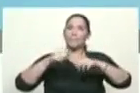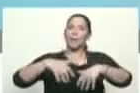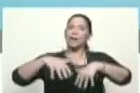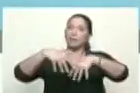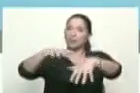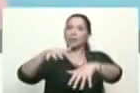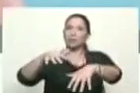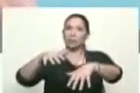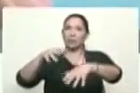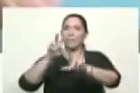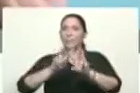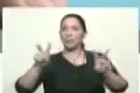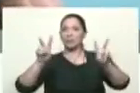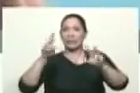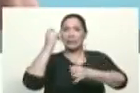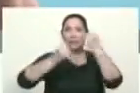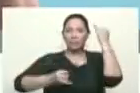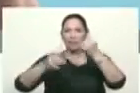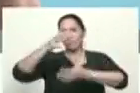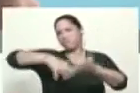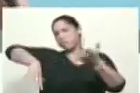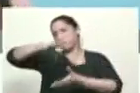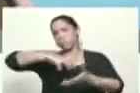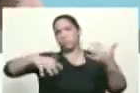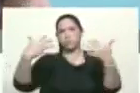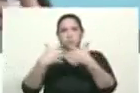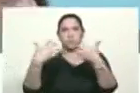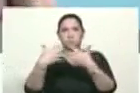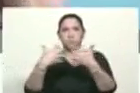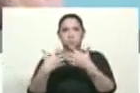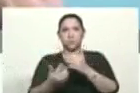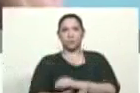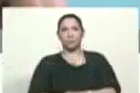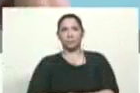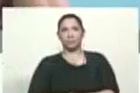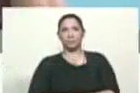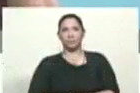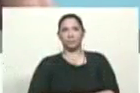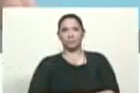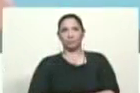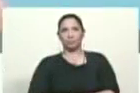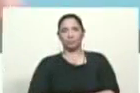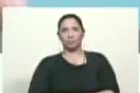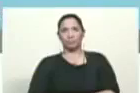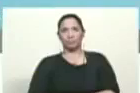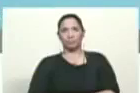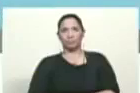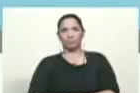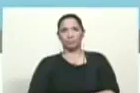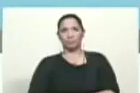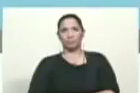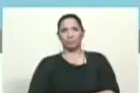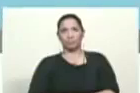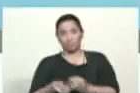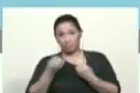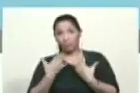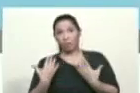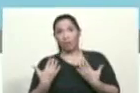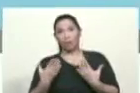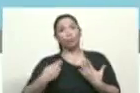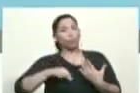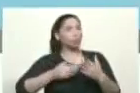que terminaban en escenarios foquistas y pequeños, pero escenarios de guerra. Bueno, nos fuimos a